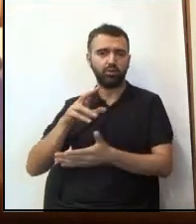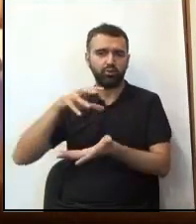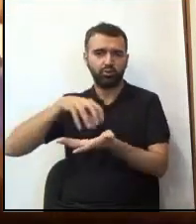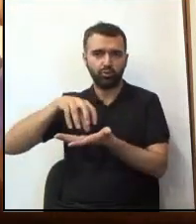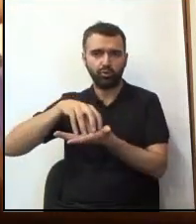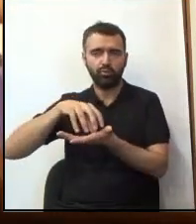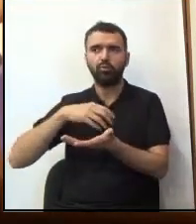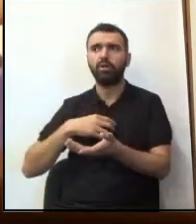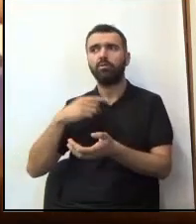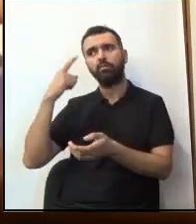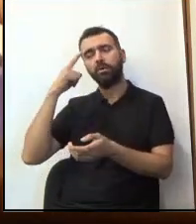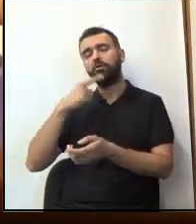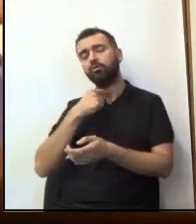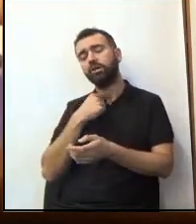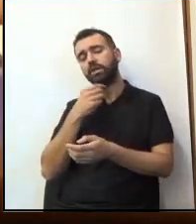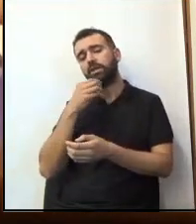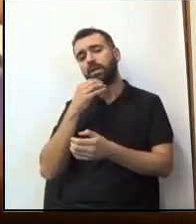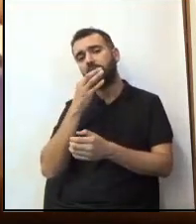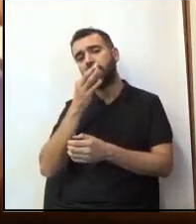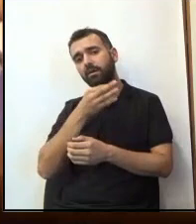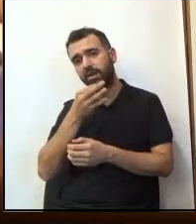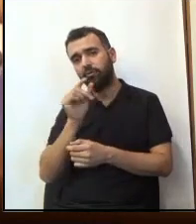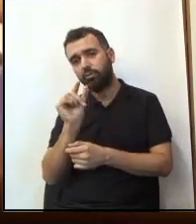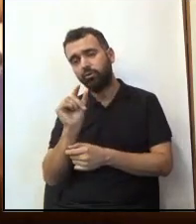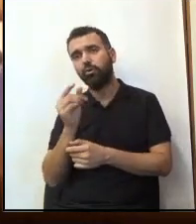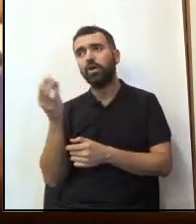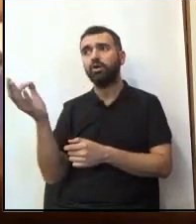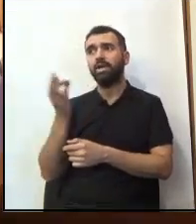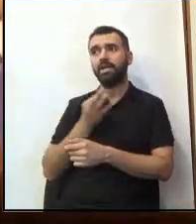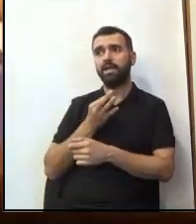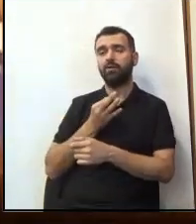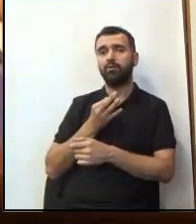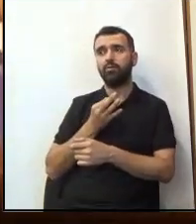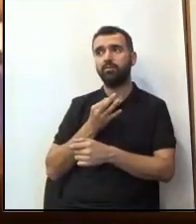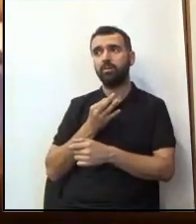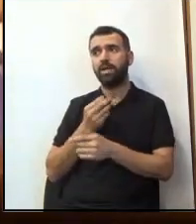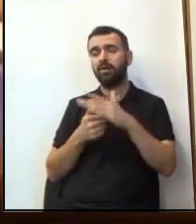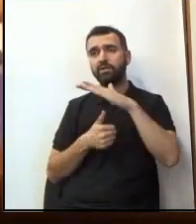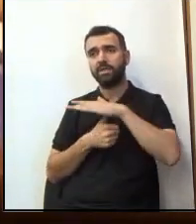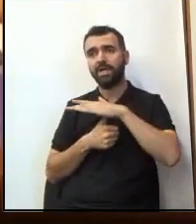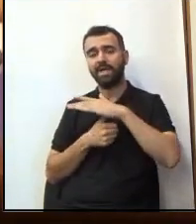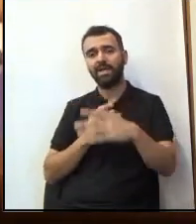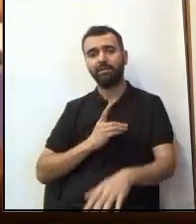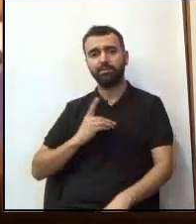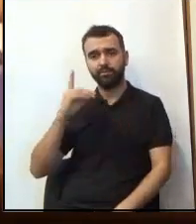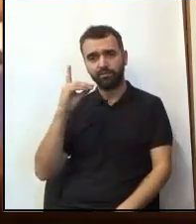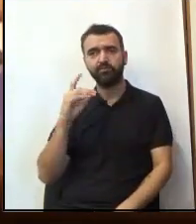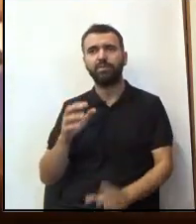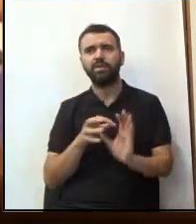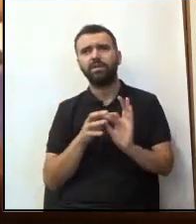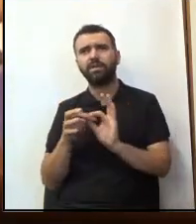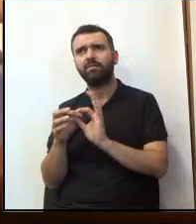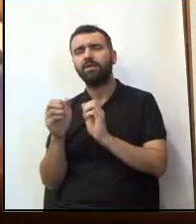yo quería referirme un poco a lo que mencionó la concejala Bombalé, que tiene que ver con